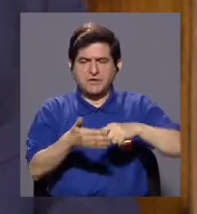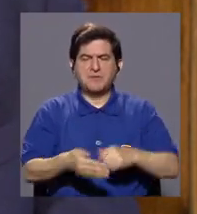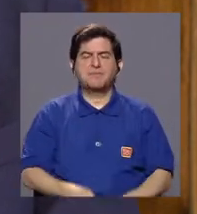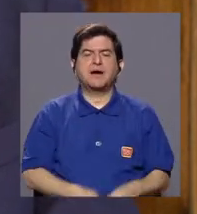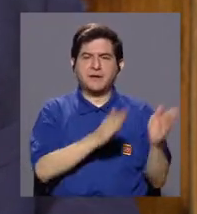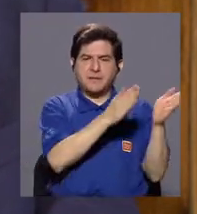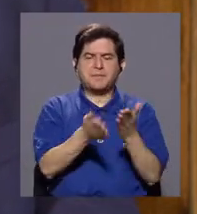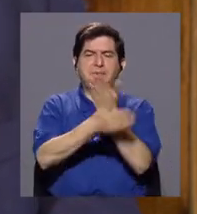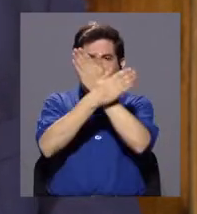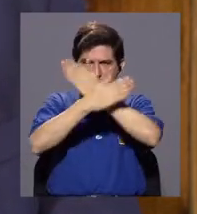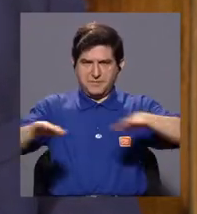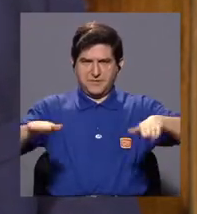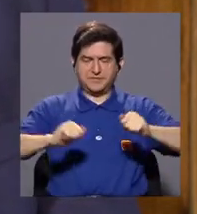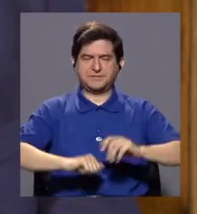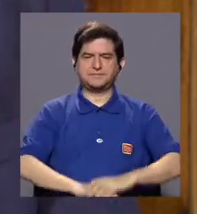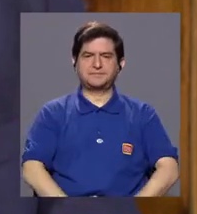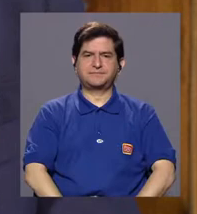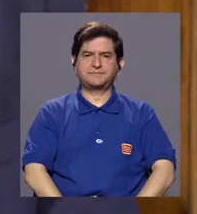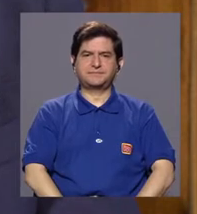el plan de paz.